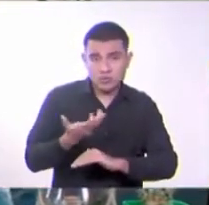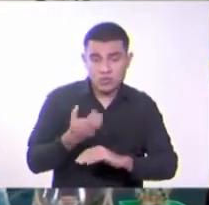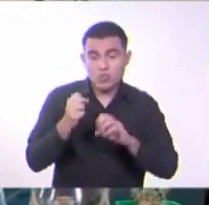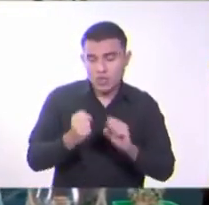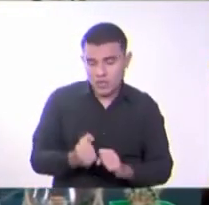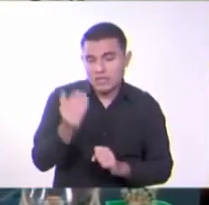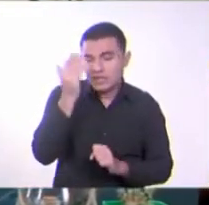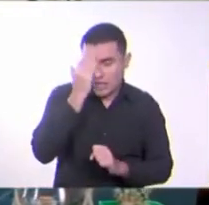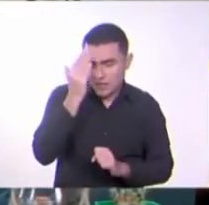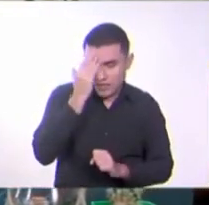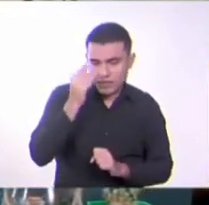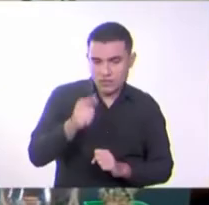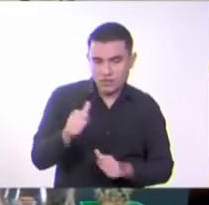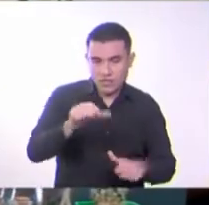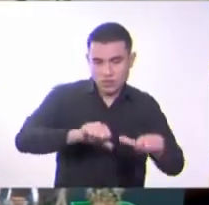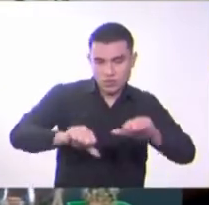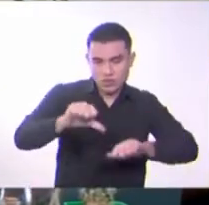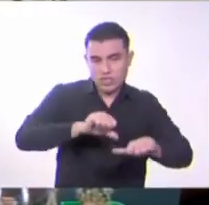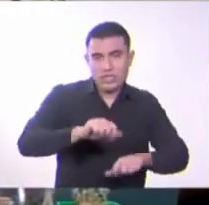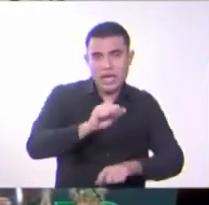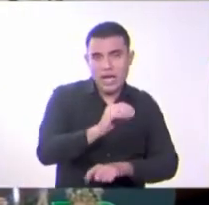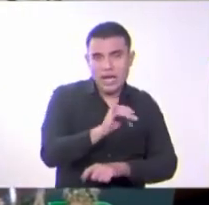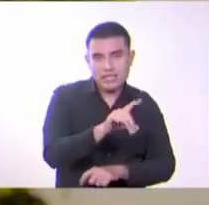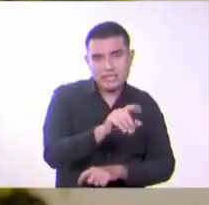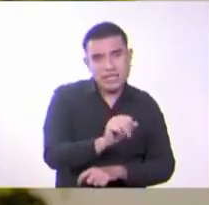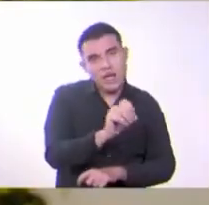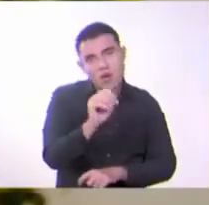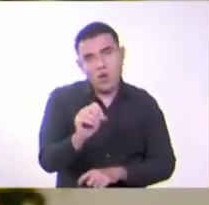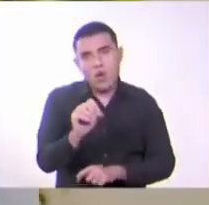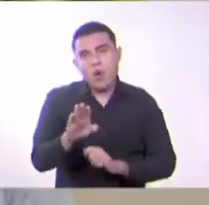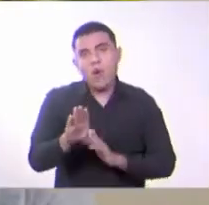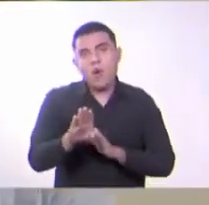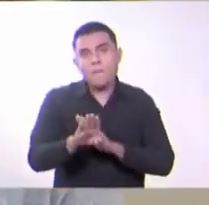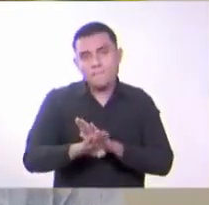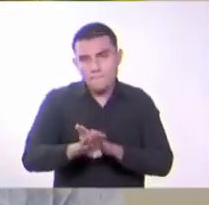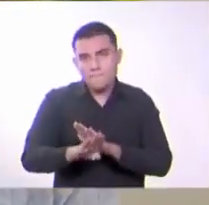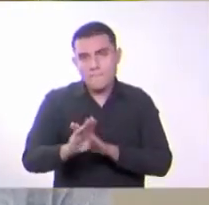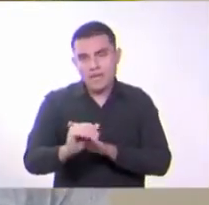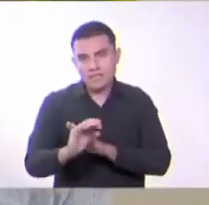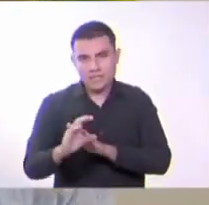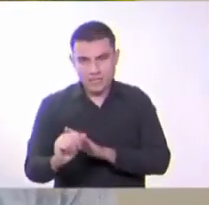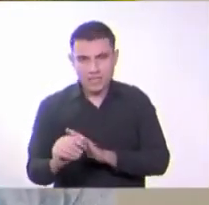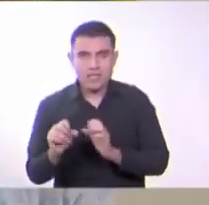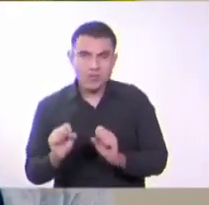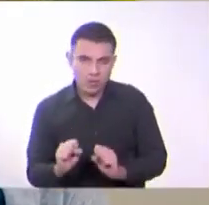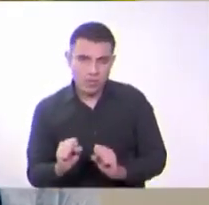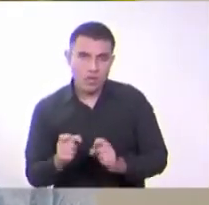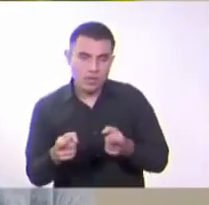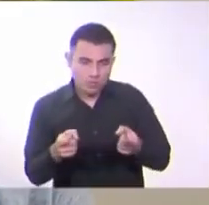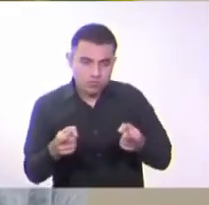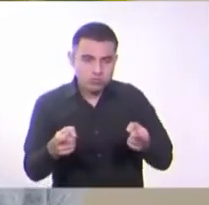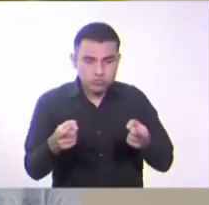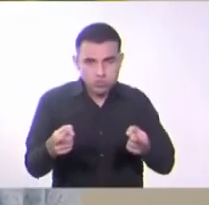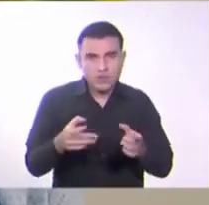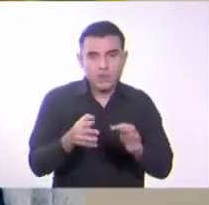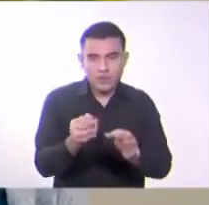si una sustancia es ácida o básica, y así poder manipularlas de forma más